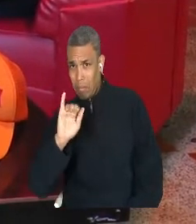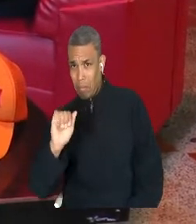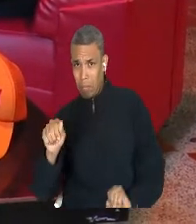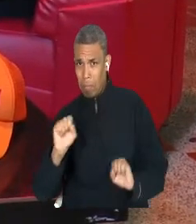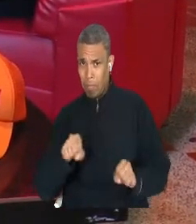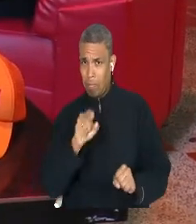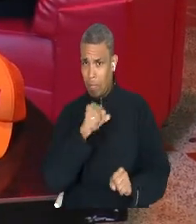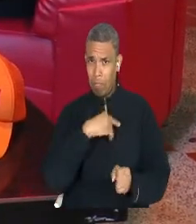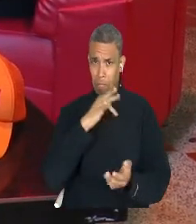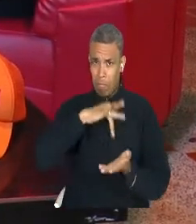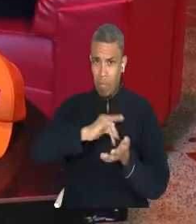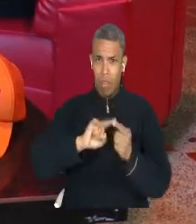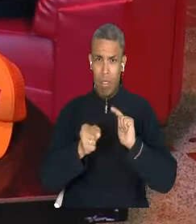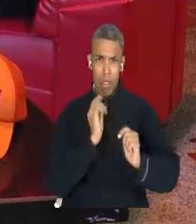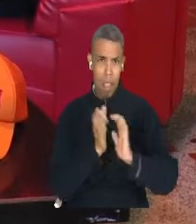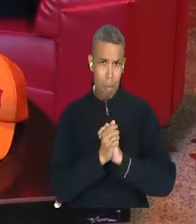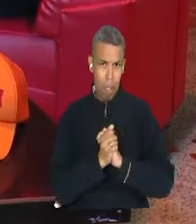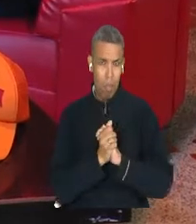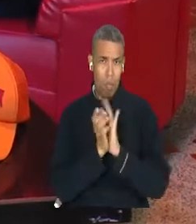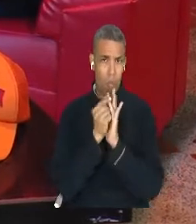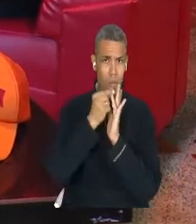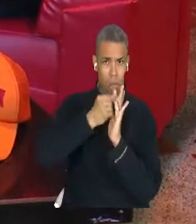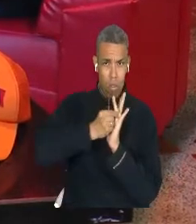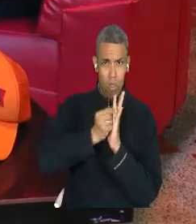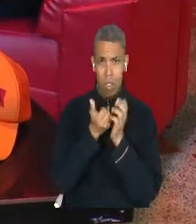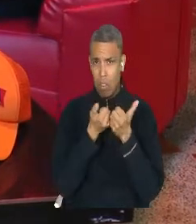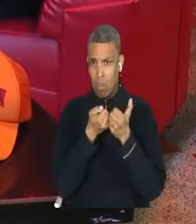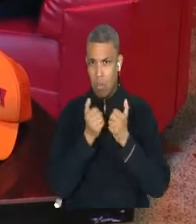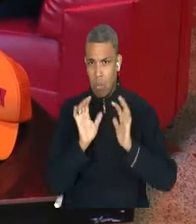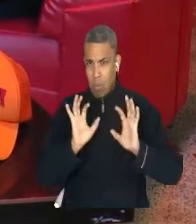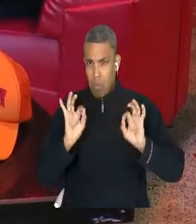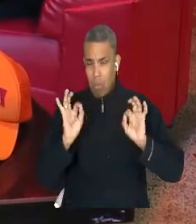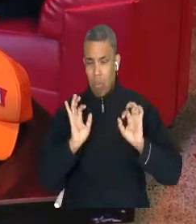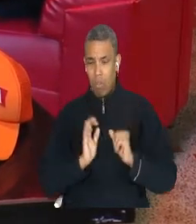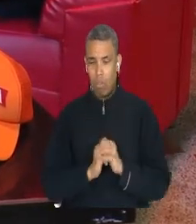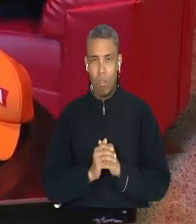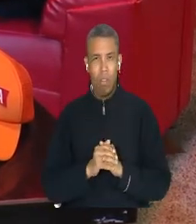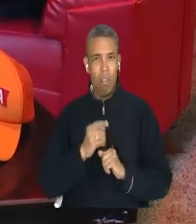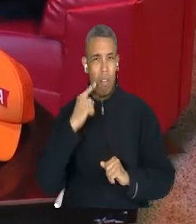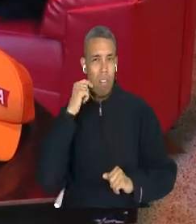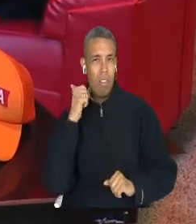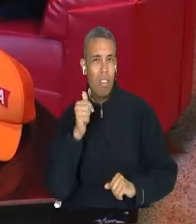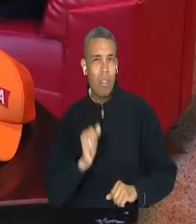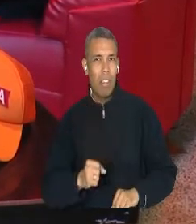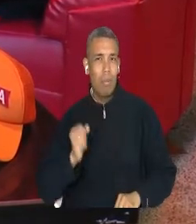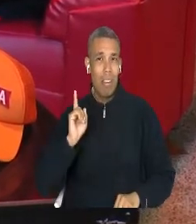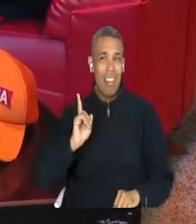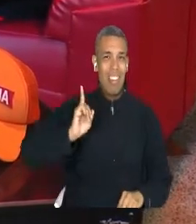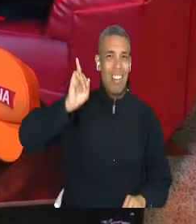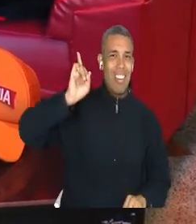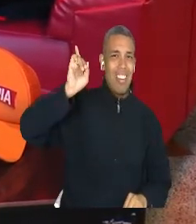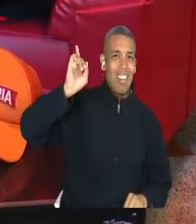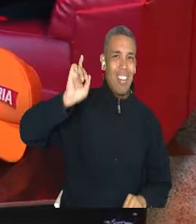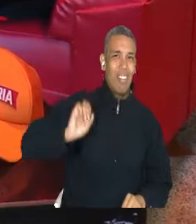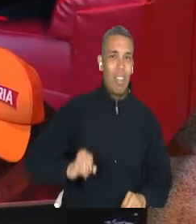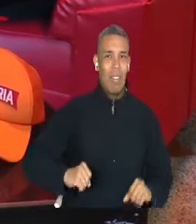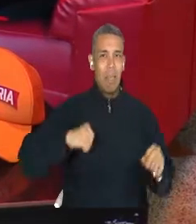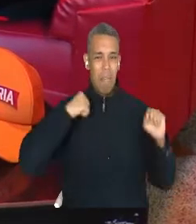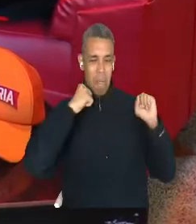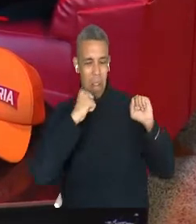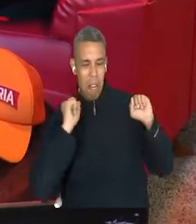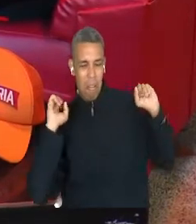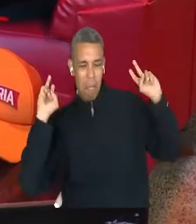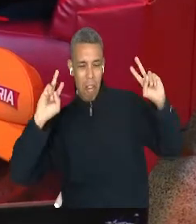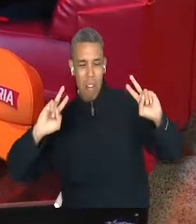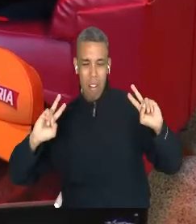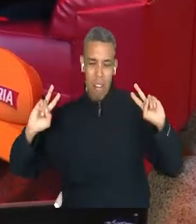venir, charlar con sus amigos, con su esposa, con su novia, o ya bien sea para la rumba en la parte de arriba. ¿Por qué tener dos